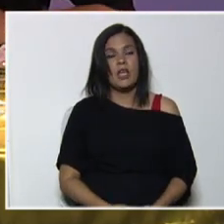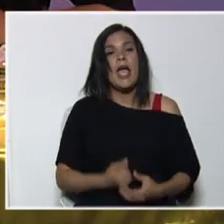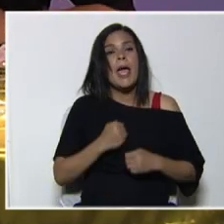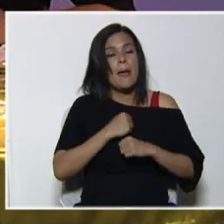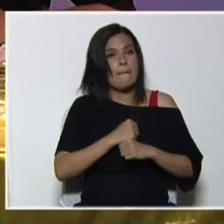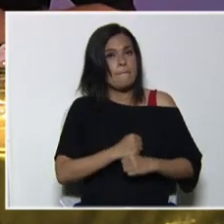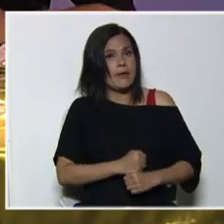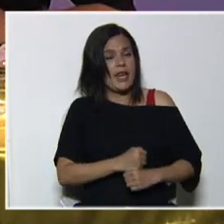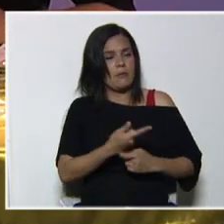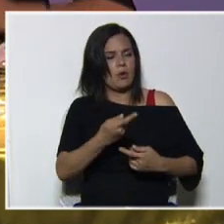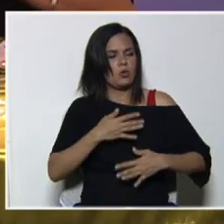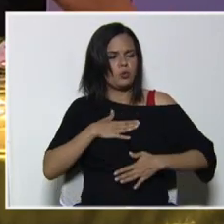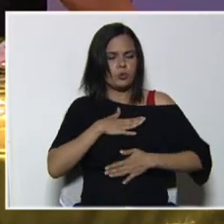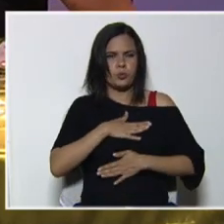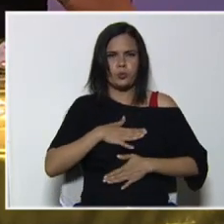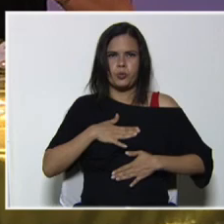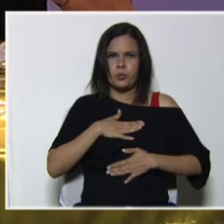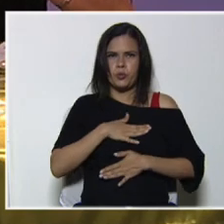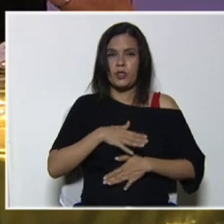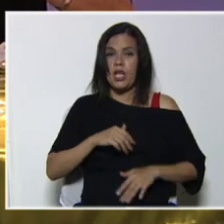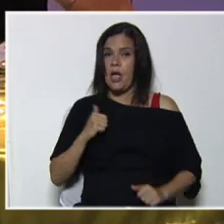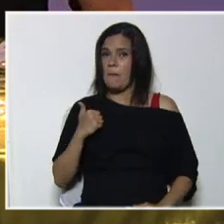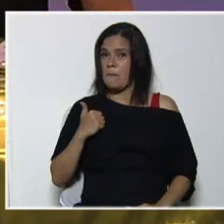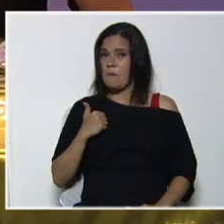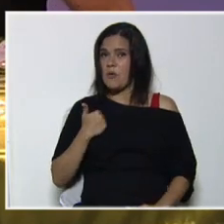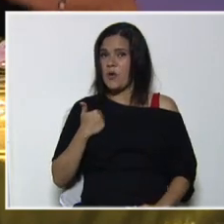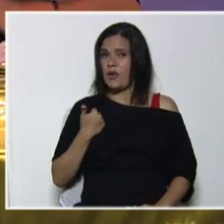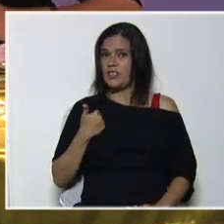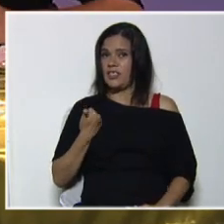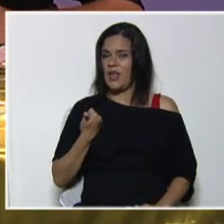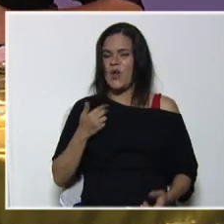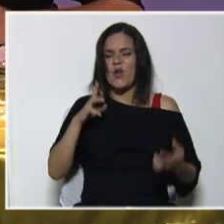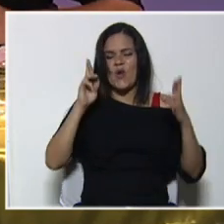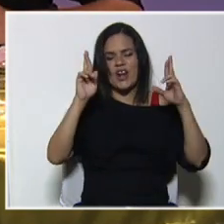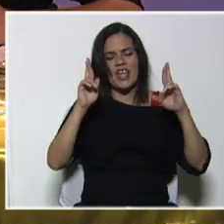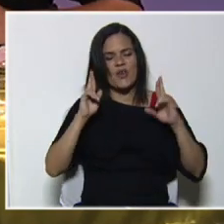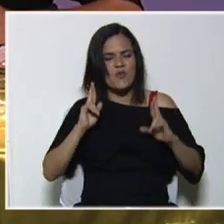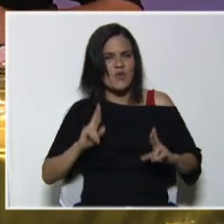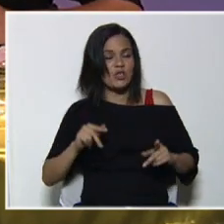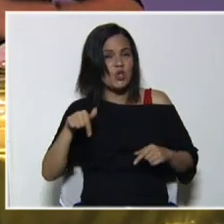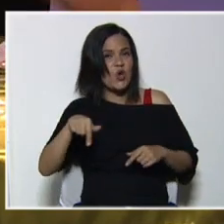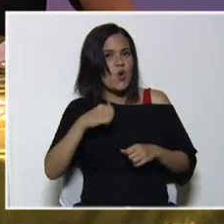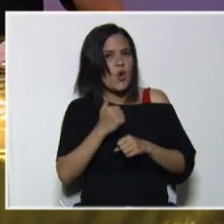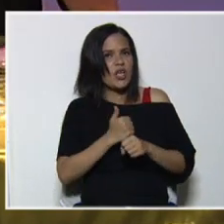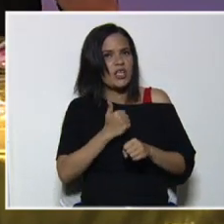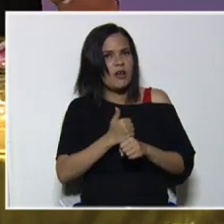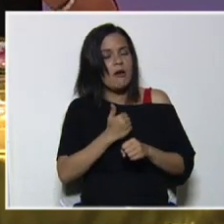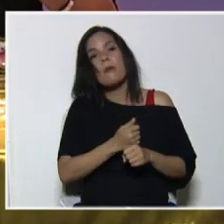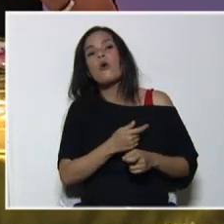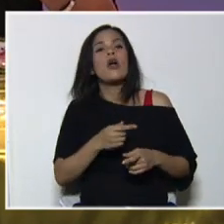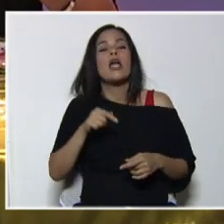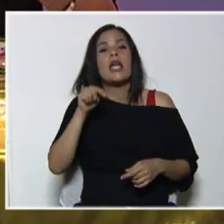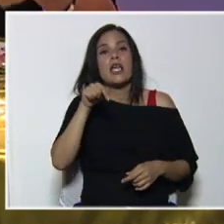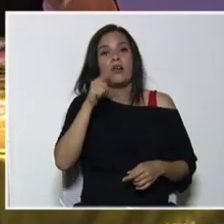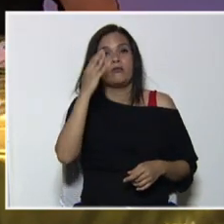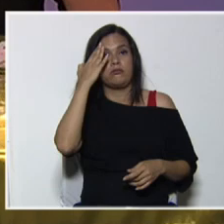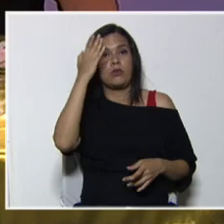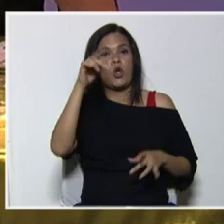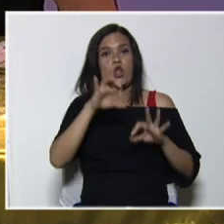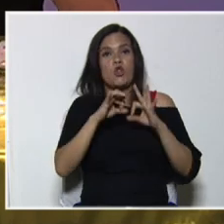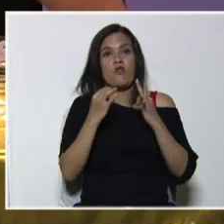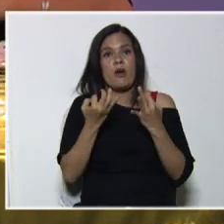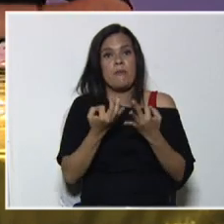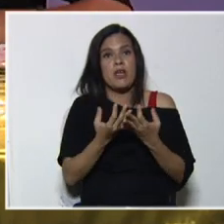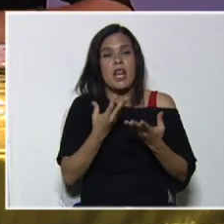Esperamos que hayas disfrutado y aprovechado los recursos que hoy trabajamos y que te atrevas con tu familia